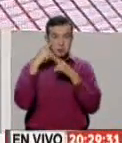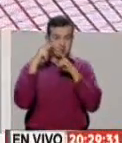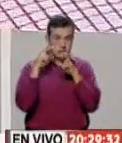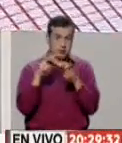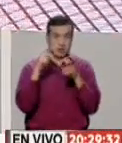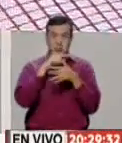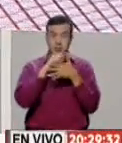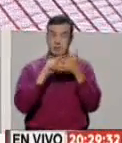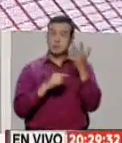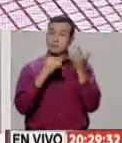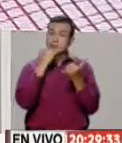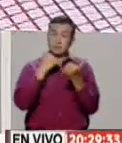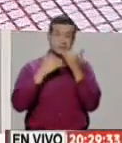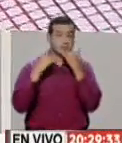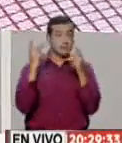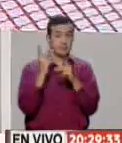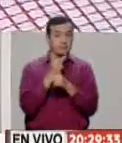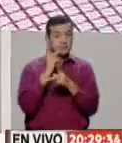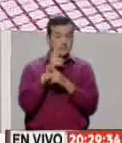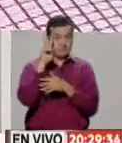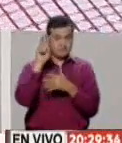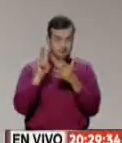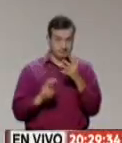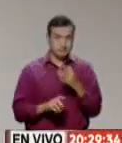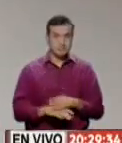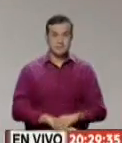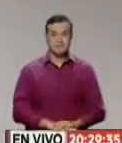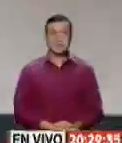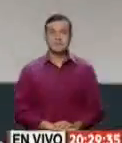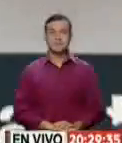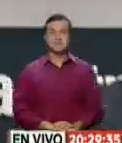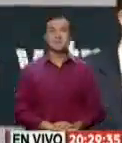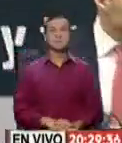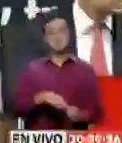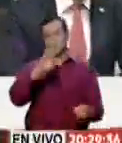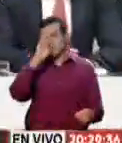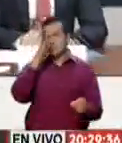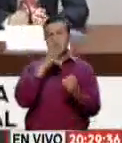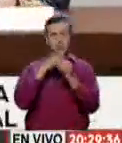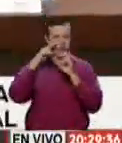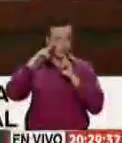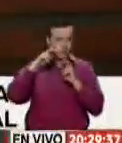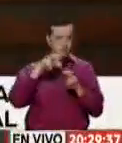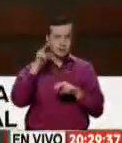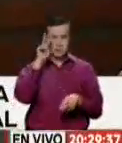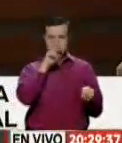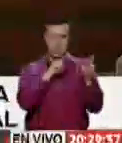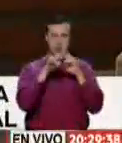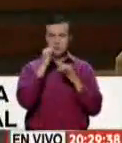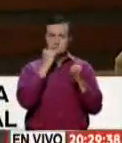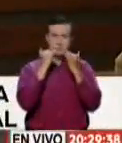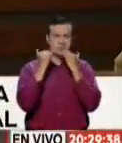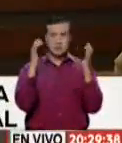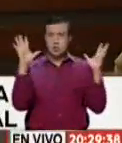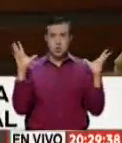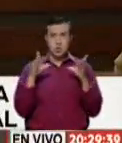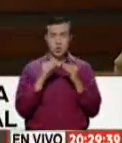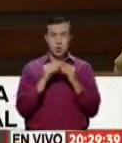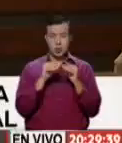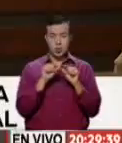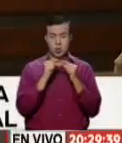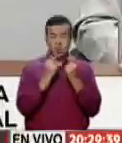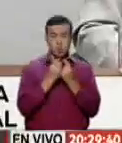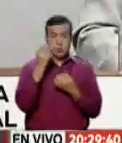investigar irregularidades en distintas áreas. Con el objetivo de investigar y detectar irregularidades en todos los órganos